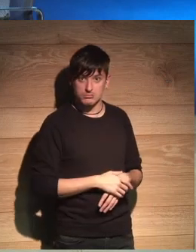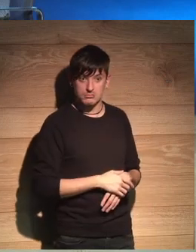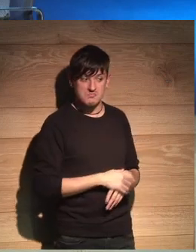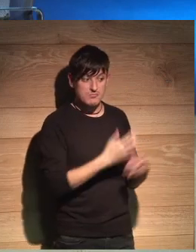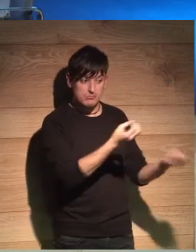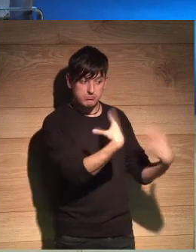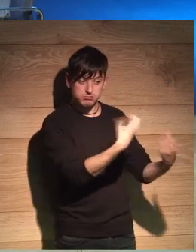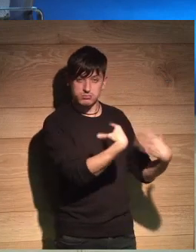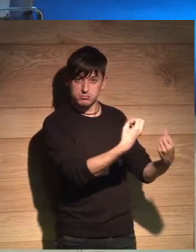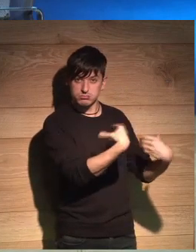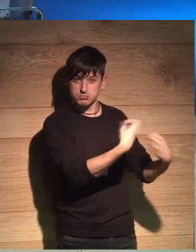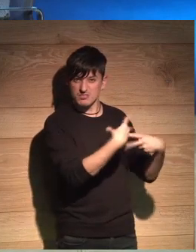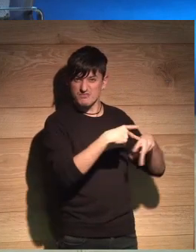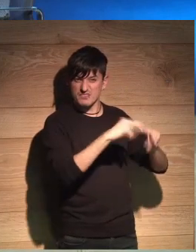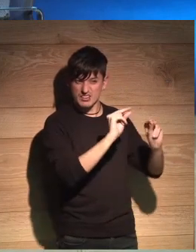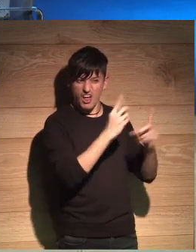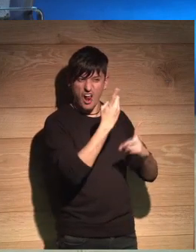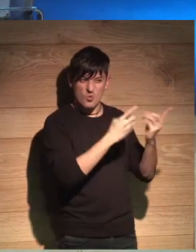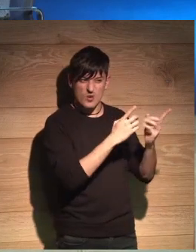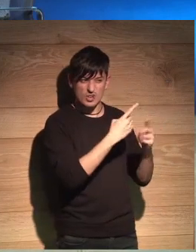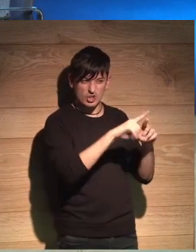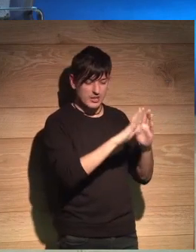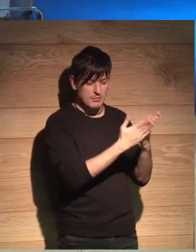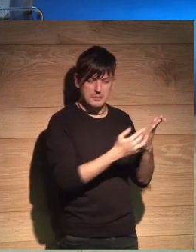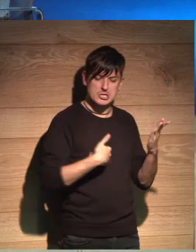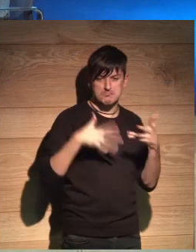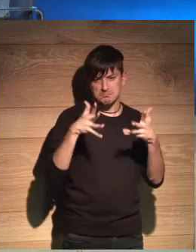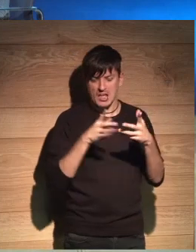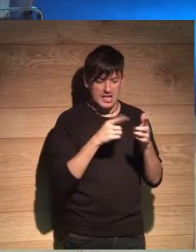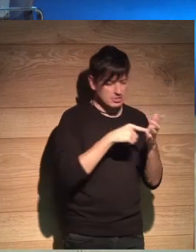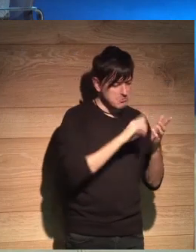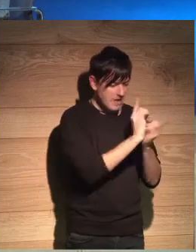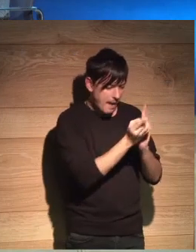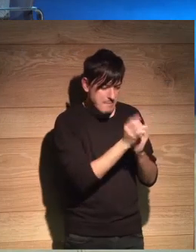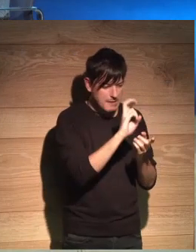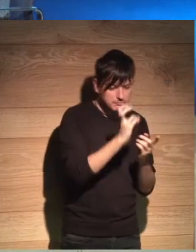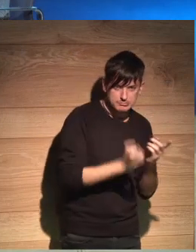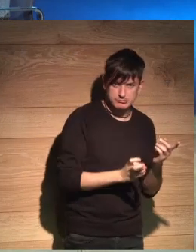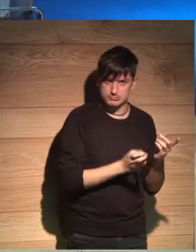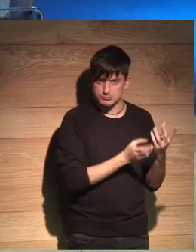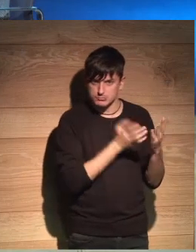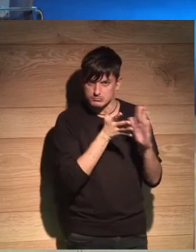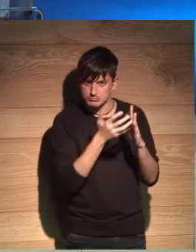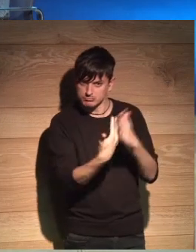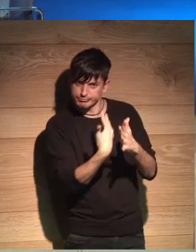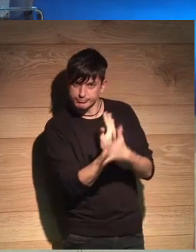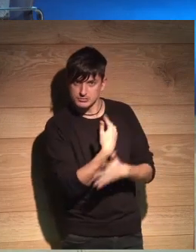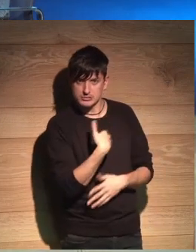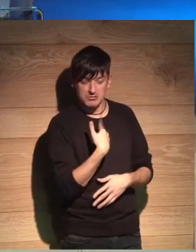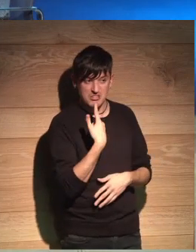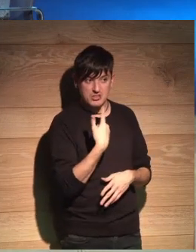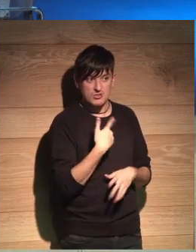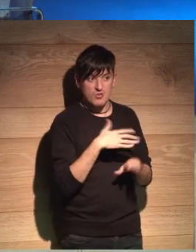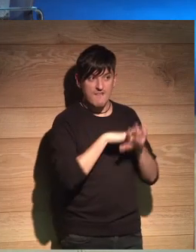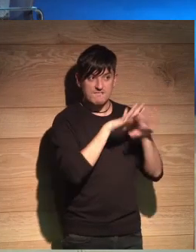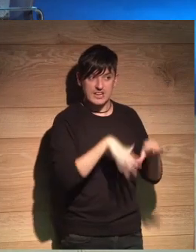contar todo eso, y además me dijo algunas cosas del libro, yo hubiera modificado esto, tal, pero cosas con una... Dice, bueno, pero yo al final aquí,